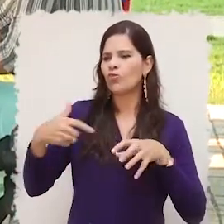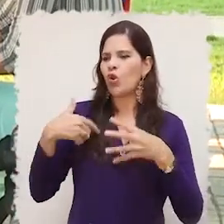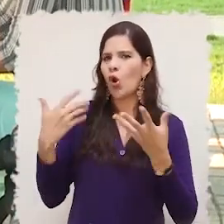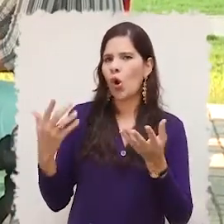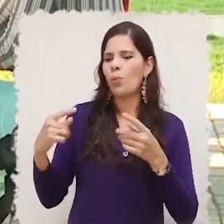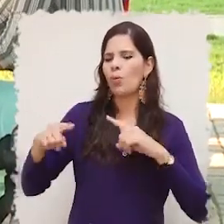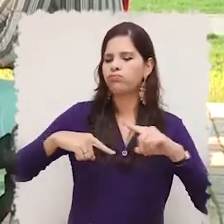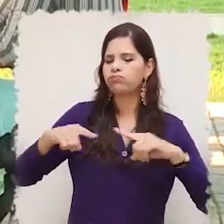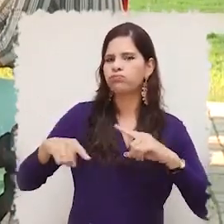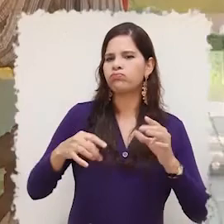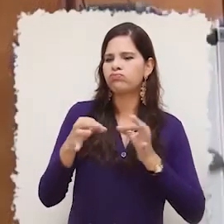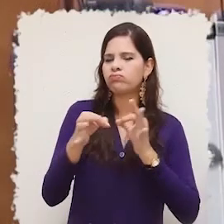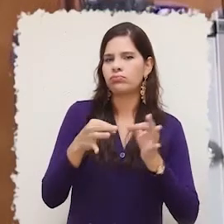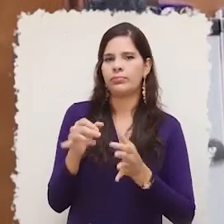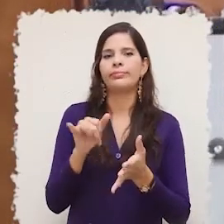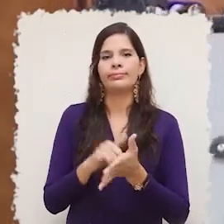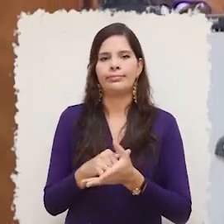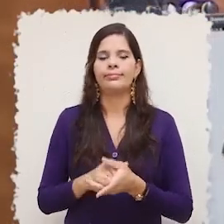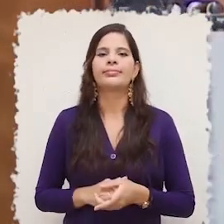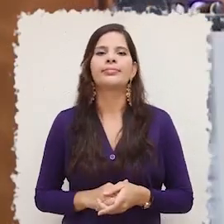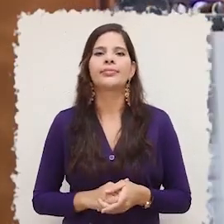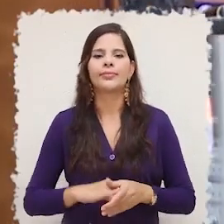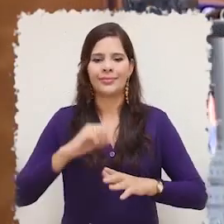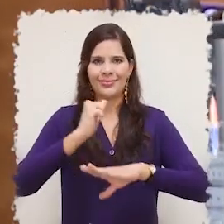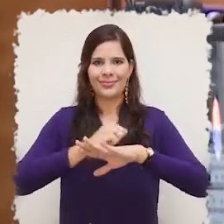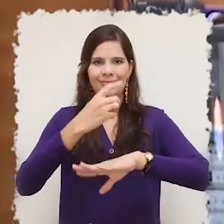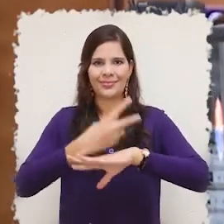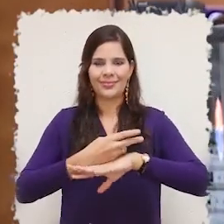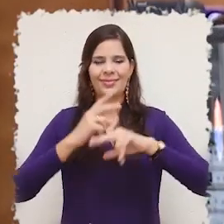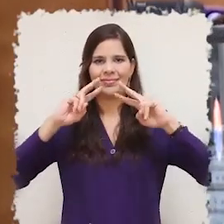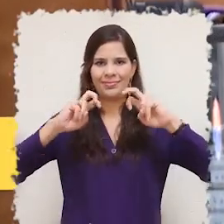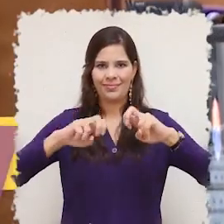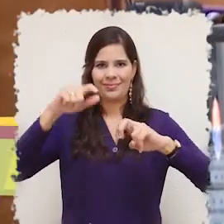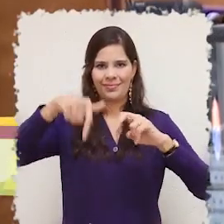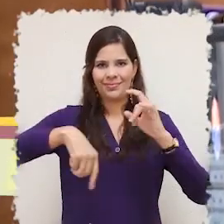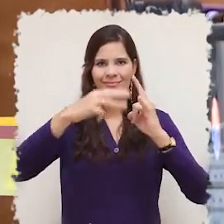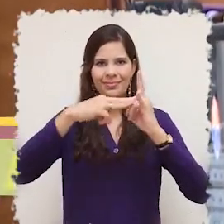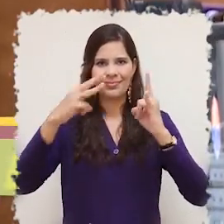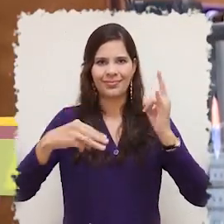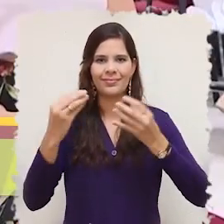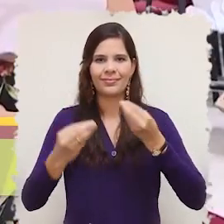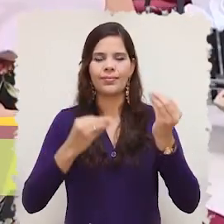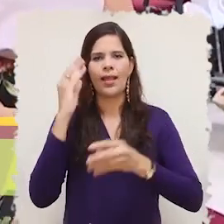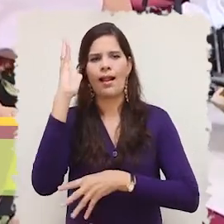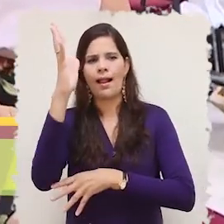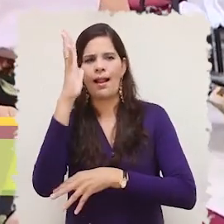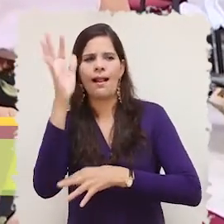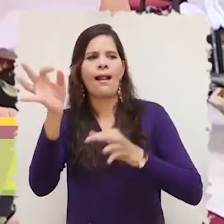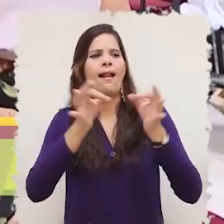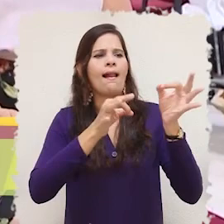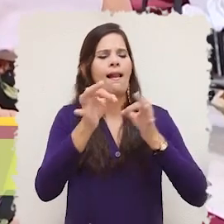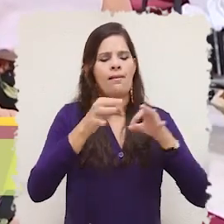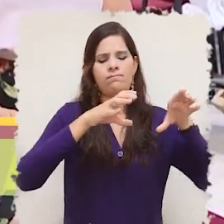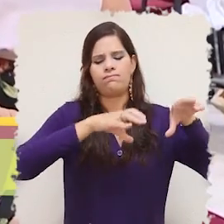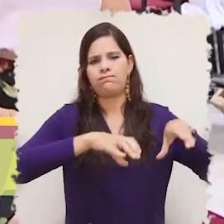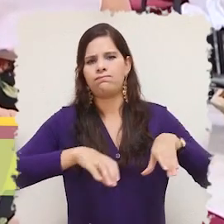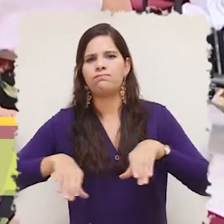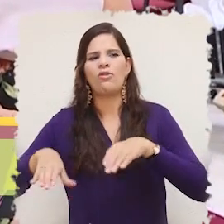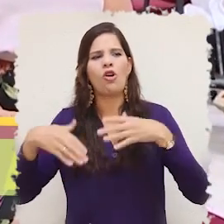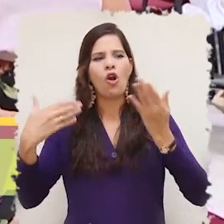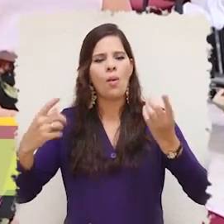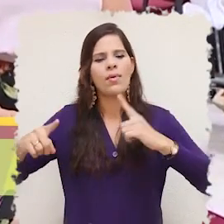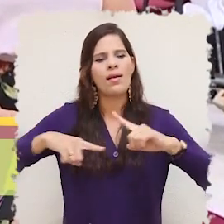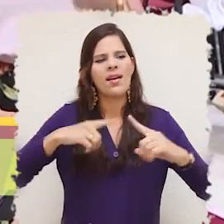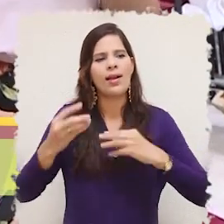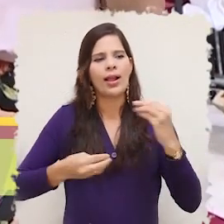entidad a su cargo. La Vicerrectoría de Investigación de la Universidad del Magdalena desarrolló la audiencia pública en rendición de cuentas de